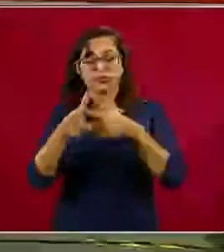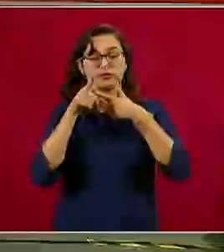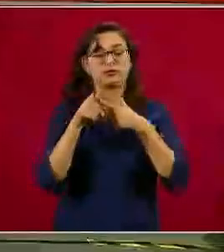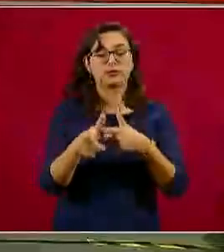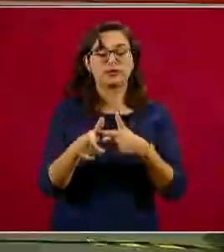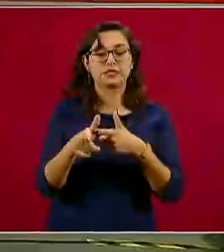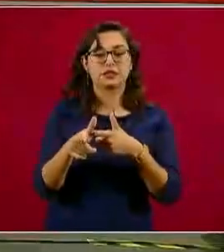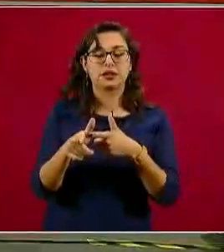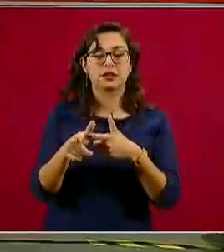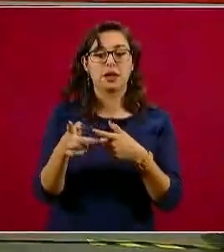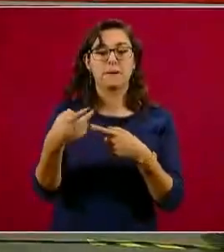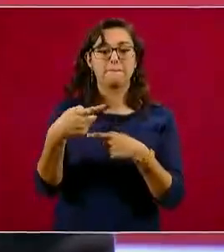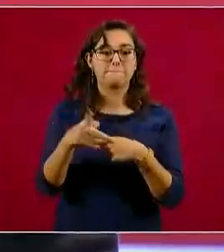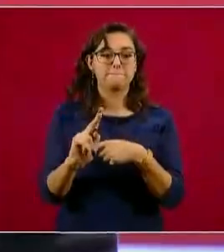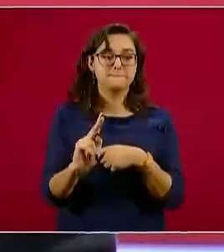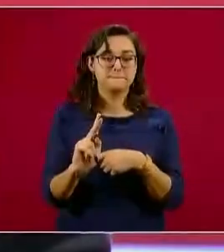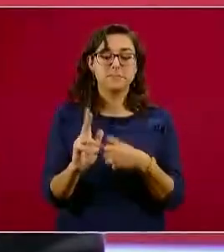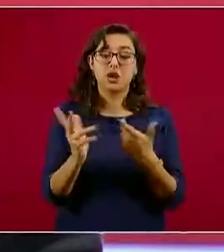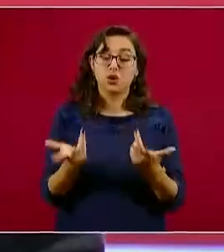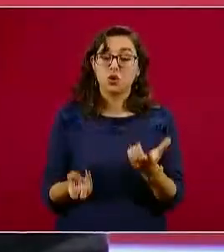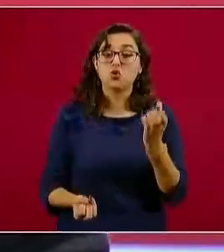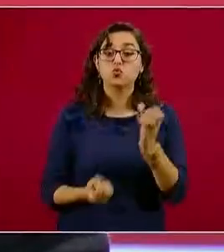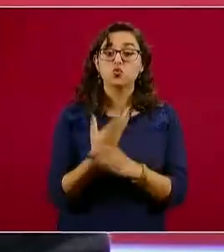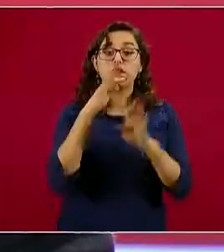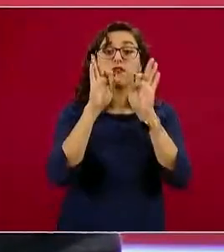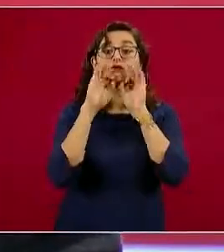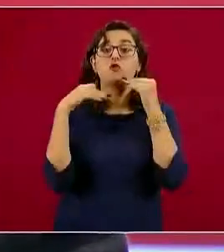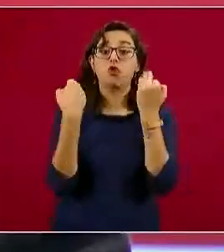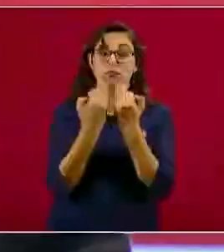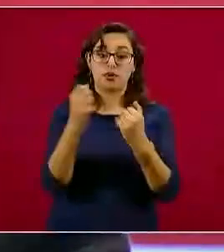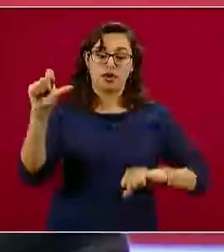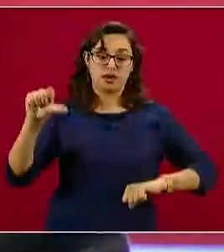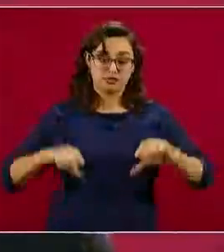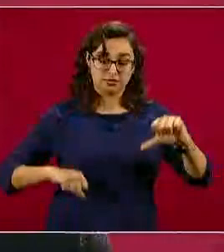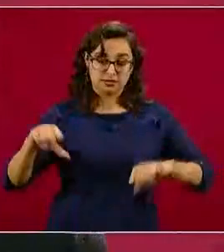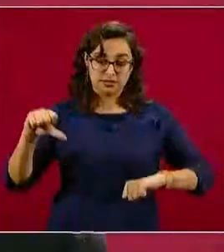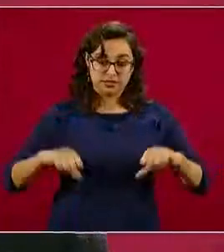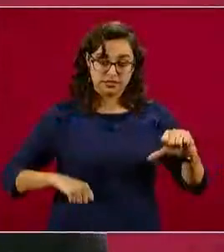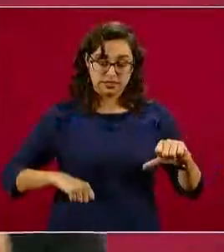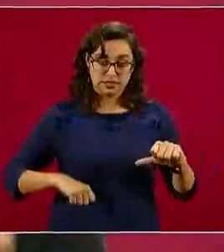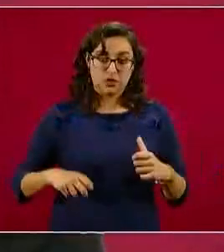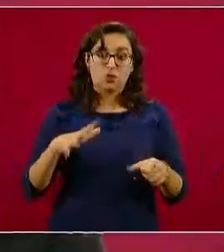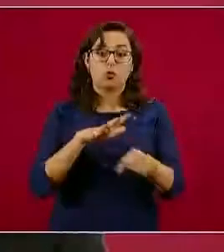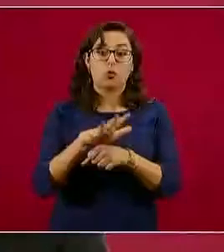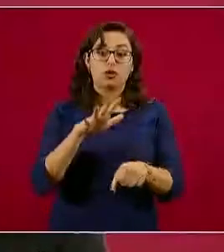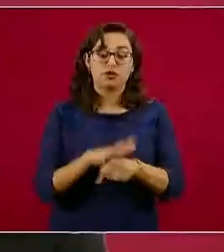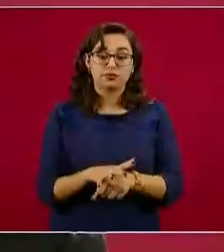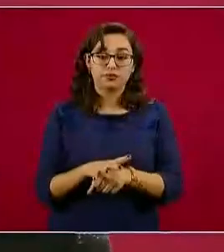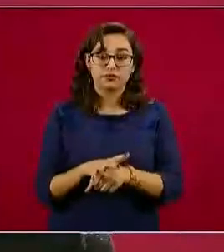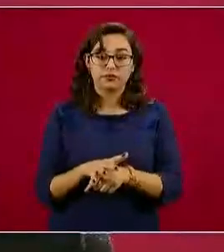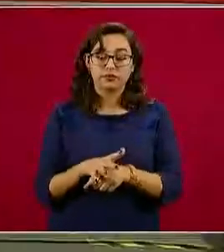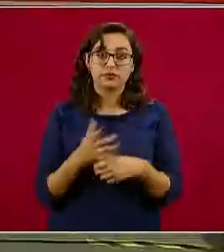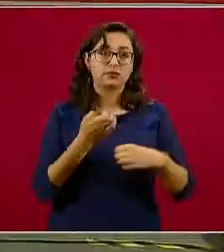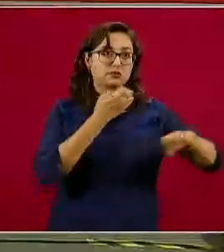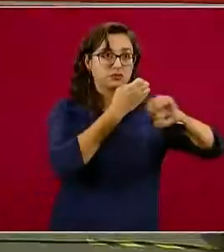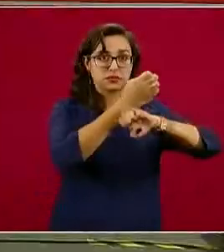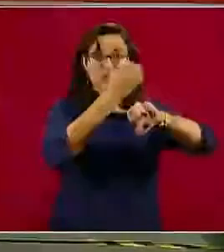que mencionamos todos los días, que se llama nueva normalidad, que consiste en una velocidad